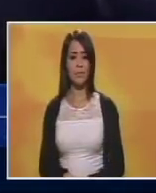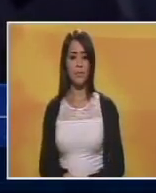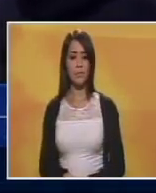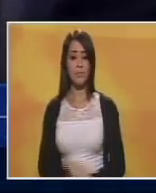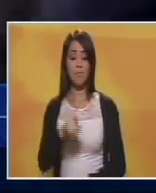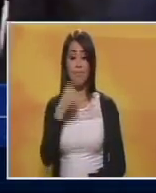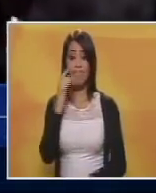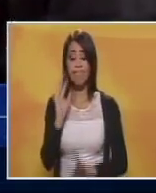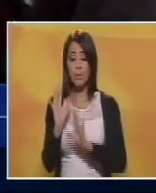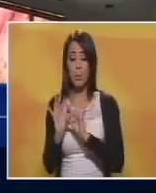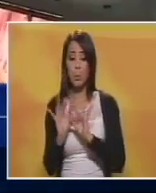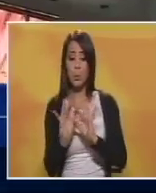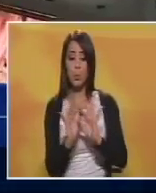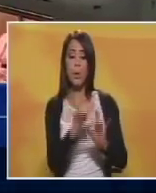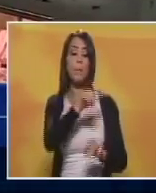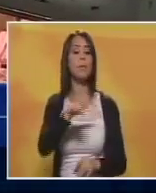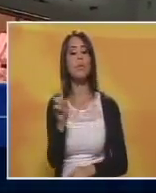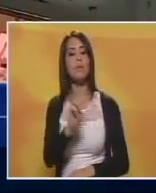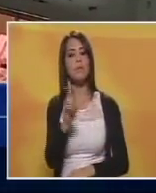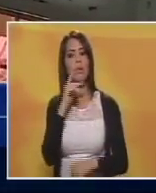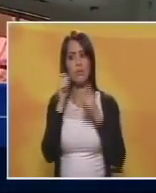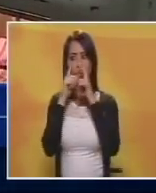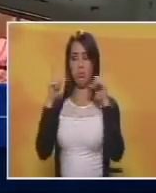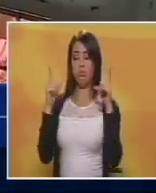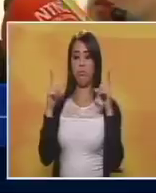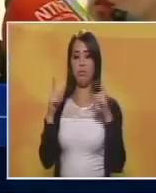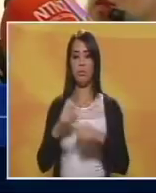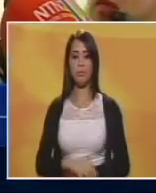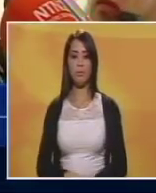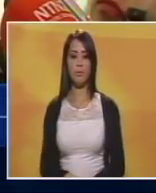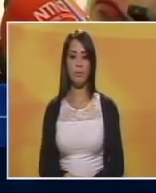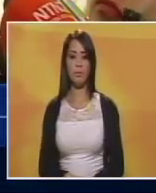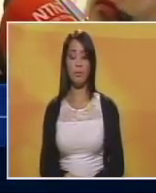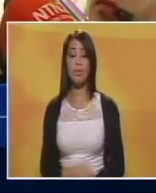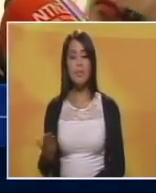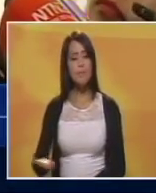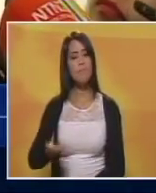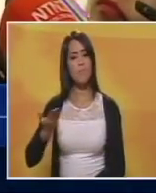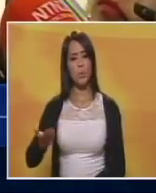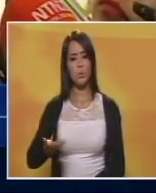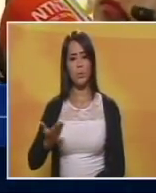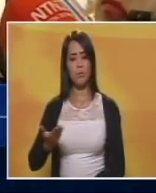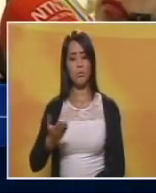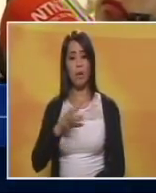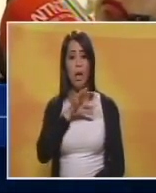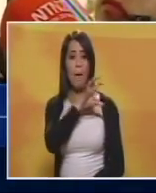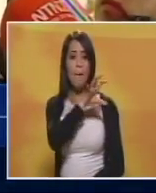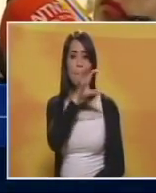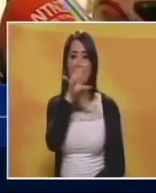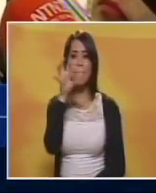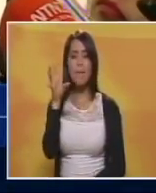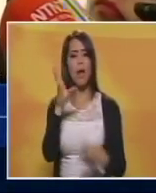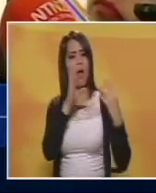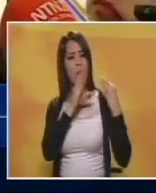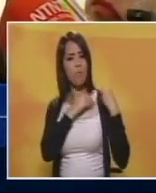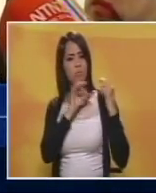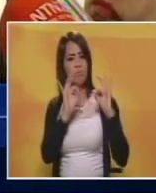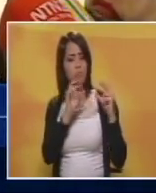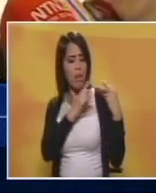los que el éxodo venezolano ya impacta a toda la región. Que es indispensable que cada país asuma su porción